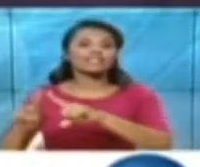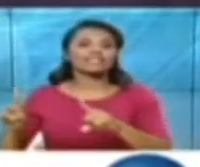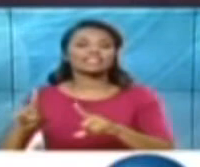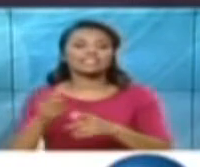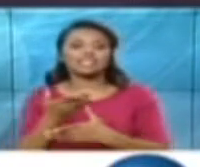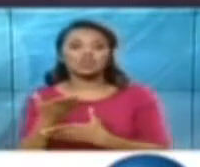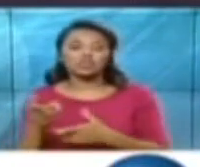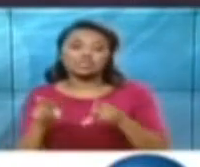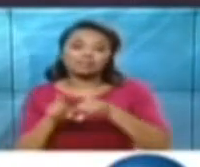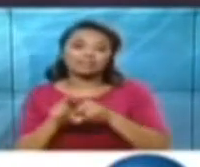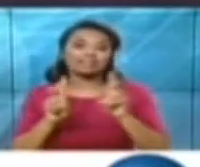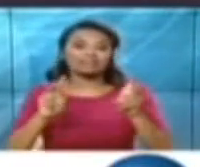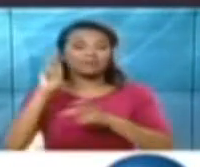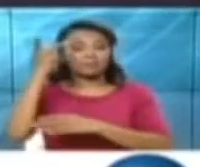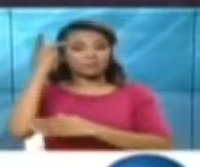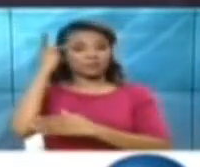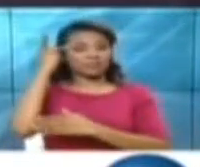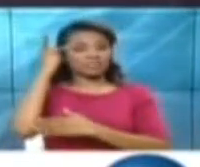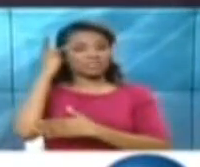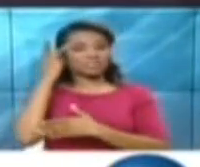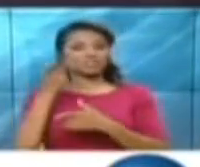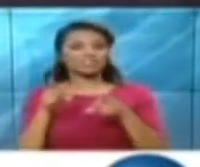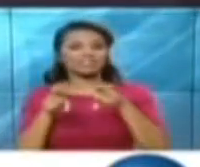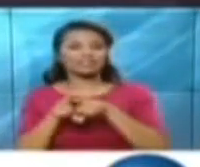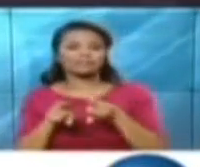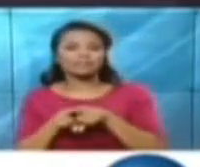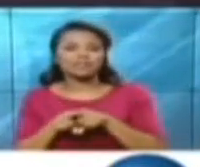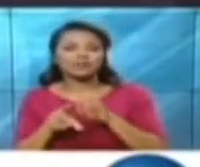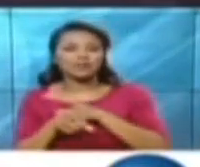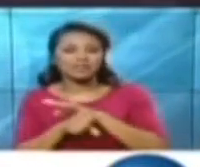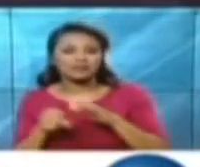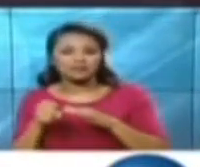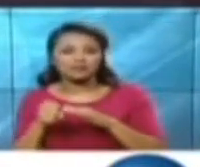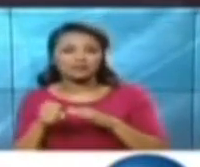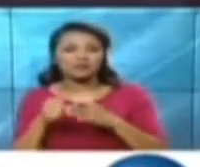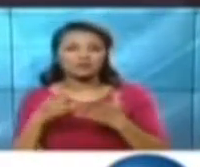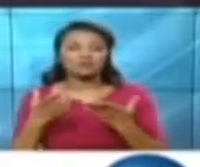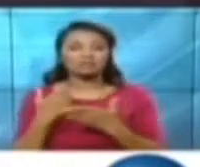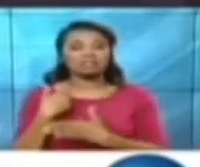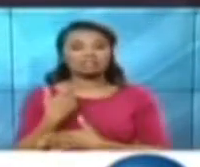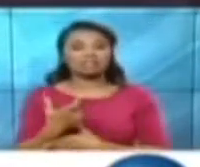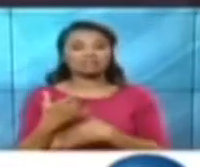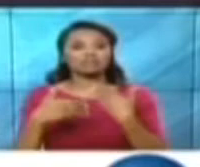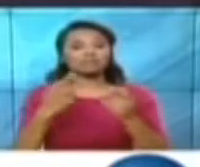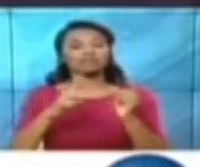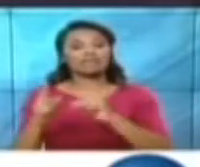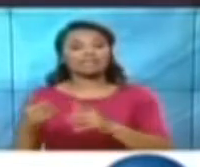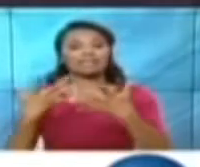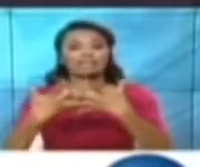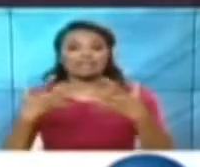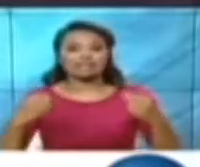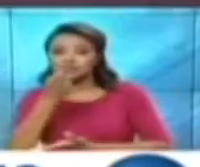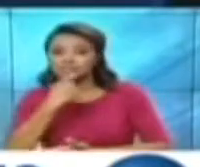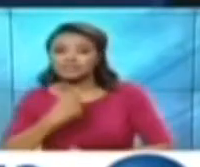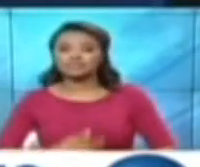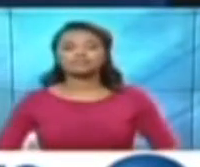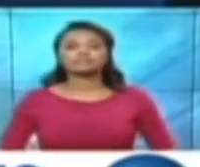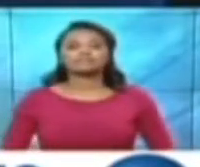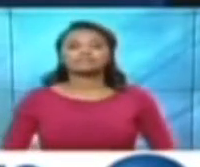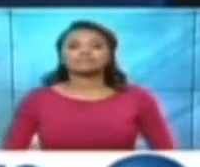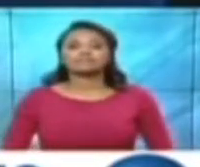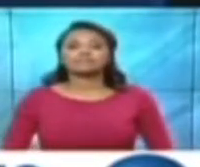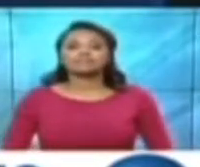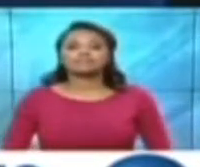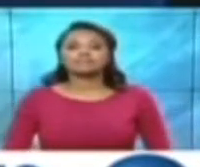jerarquía política y de los delincuentes de cuello blanco van a ir a la cárcel anteriormente